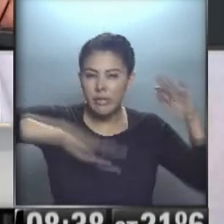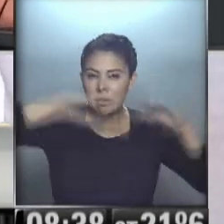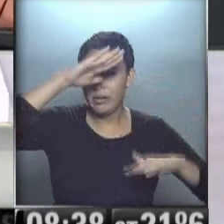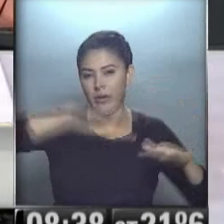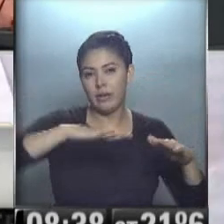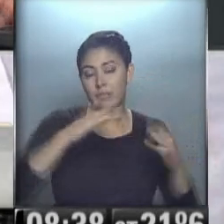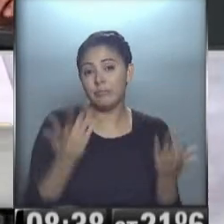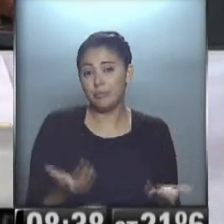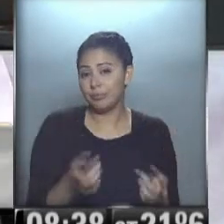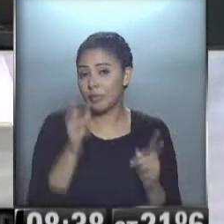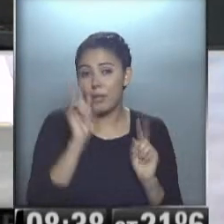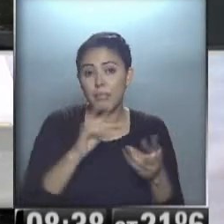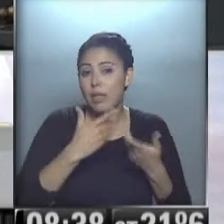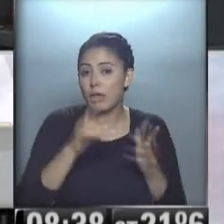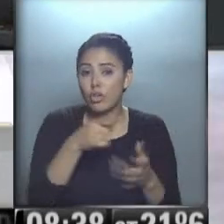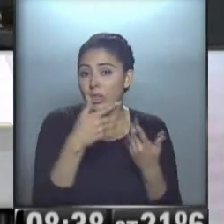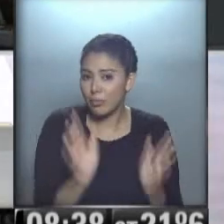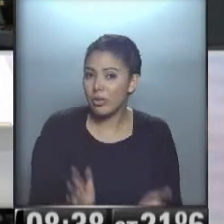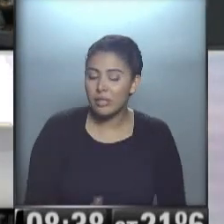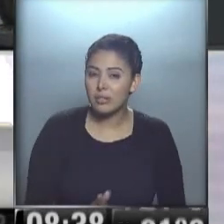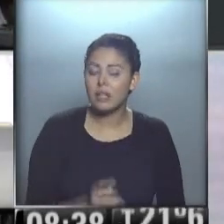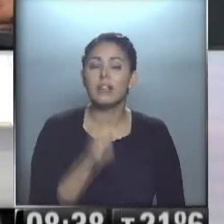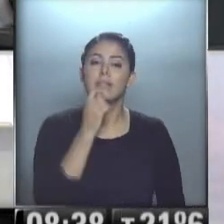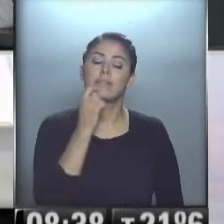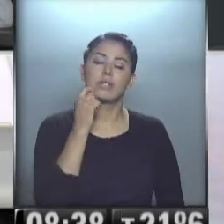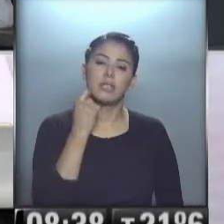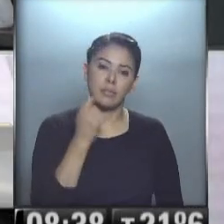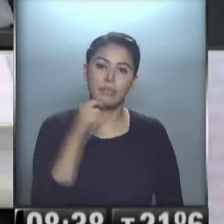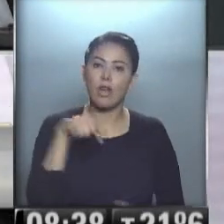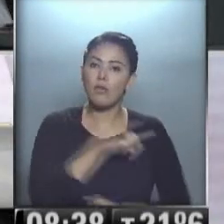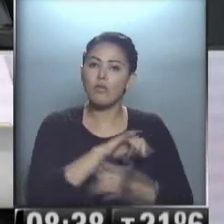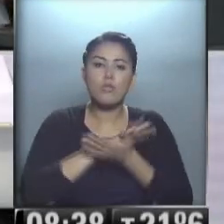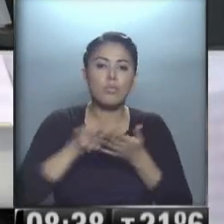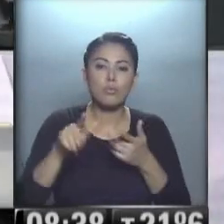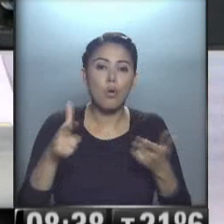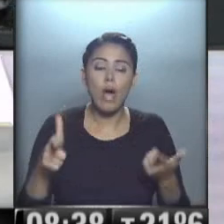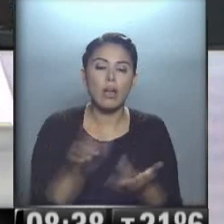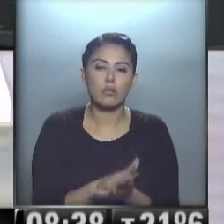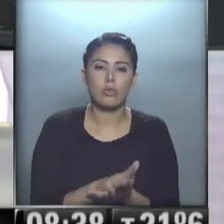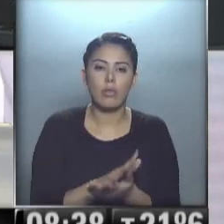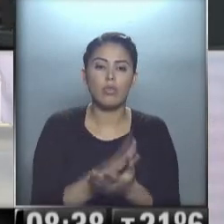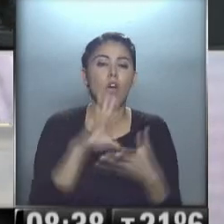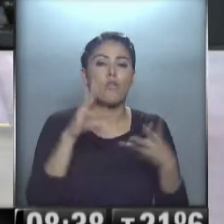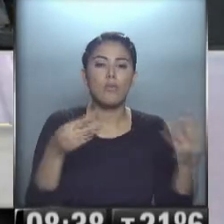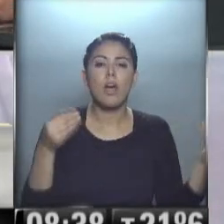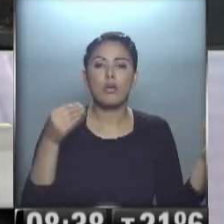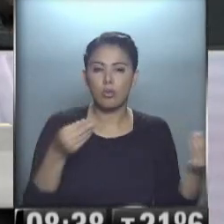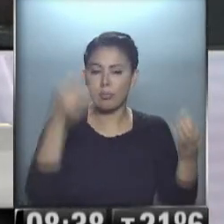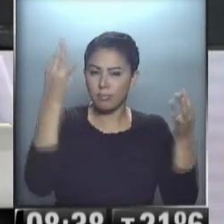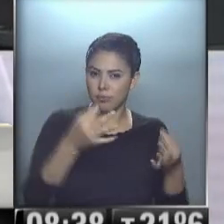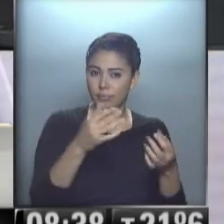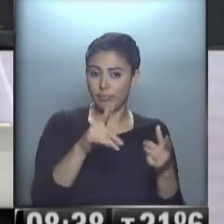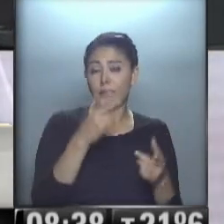el propio sistema democrático. Si bien no hay novedades en cuanto a medidas concretas, o esto